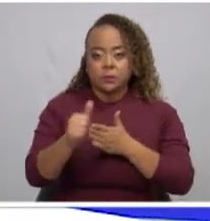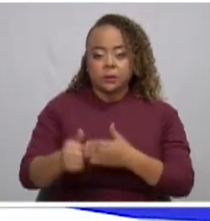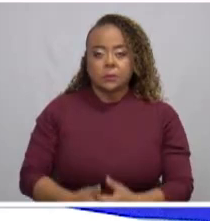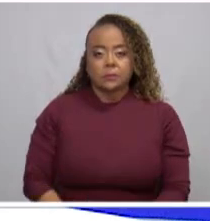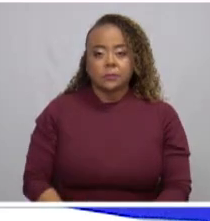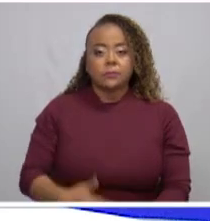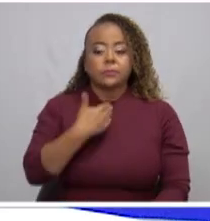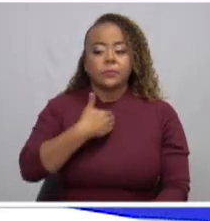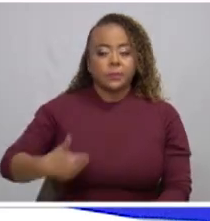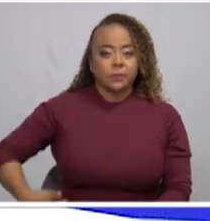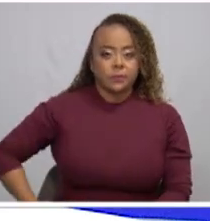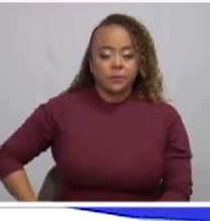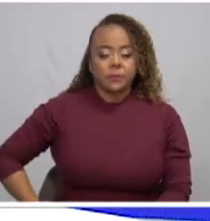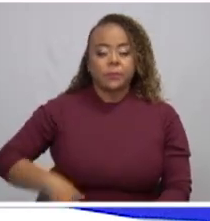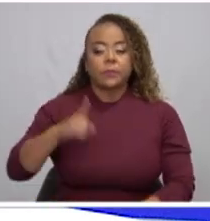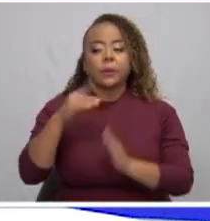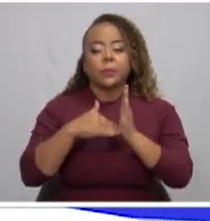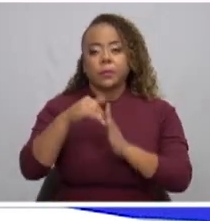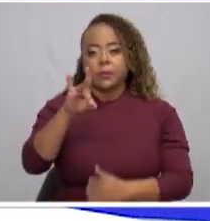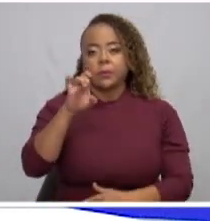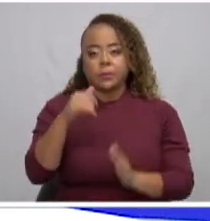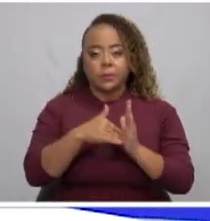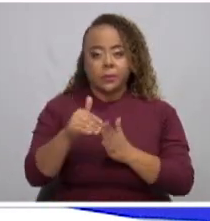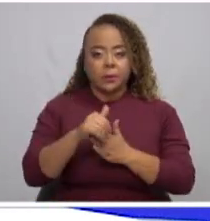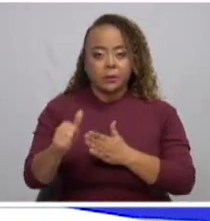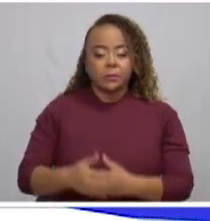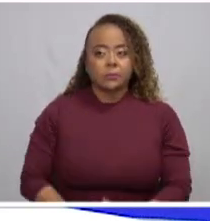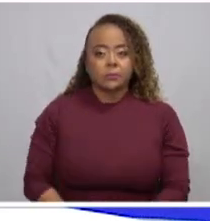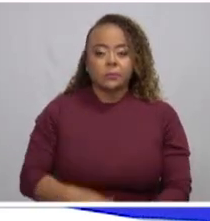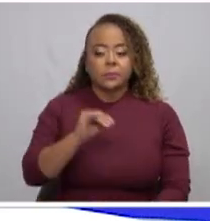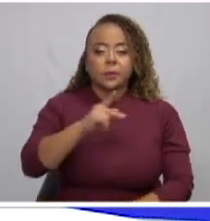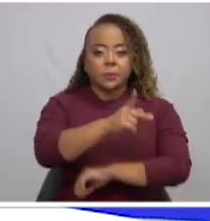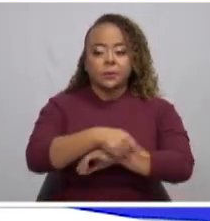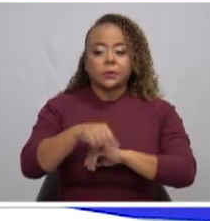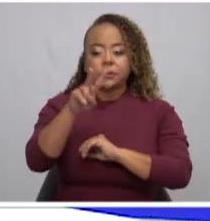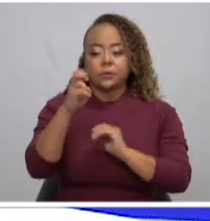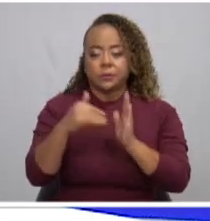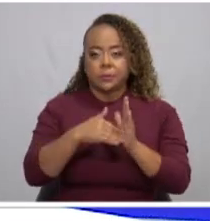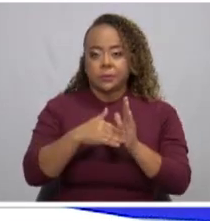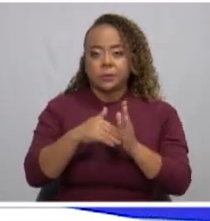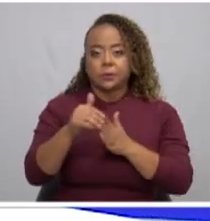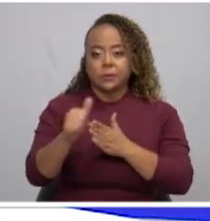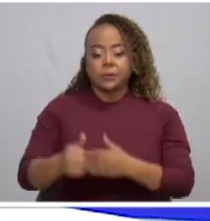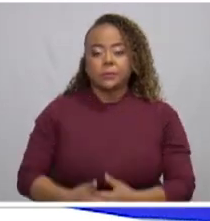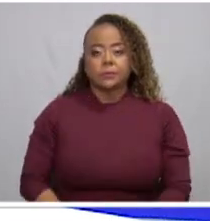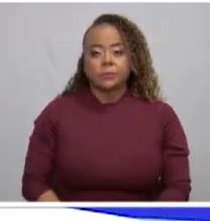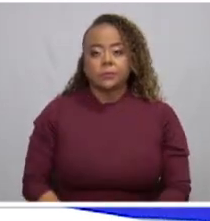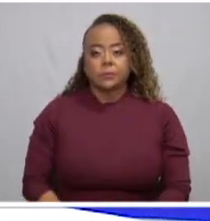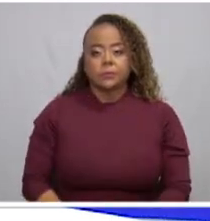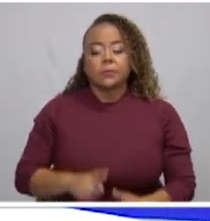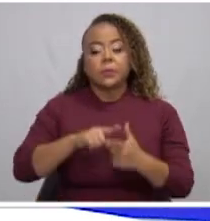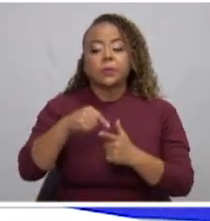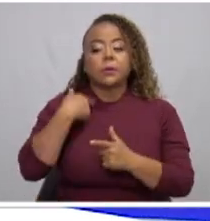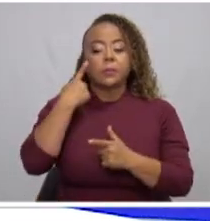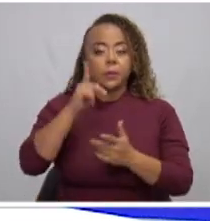herediano unos 1,800000 y lo de puntarenas 00,000 que digamos uno tiene para pagar